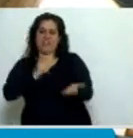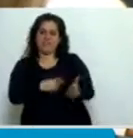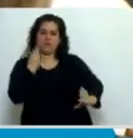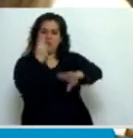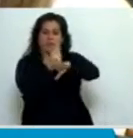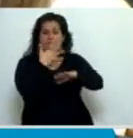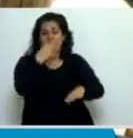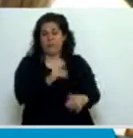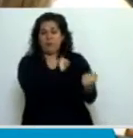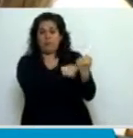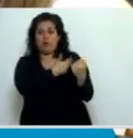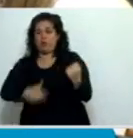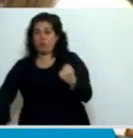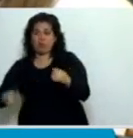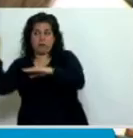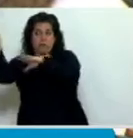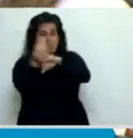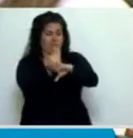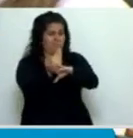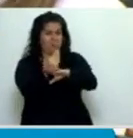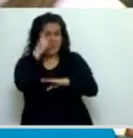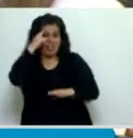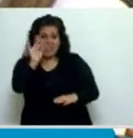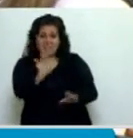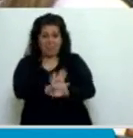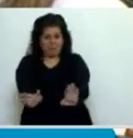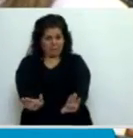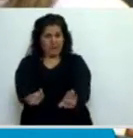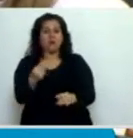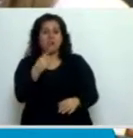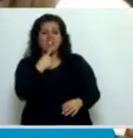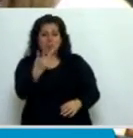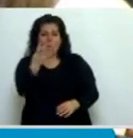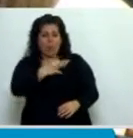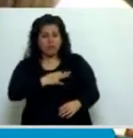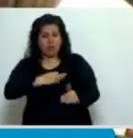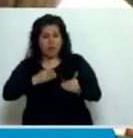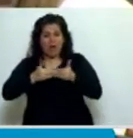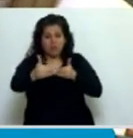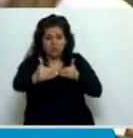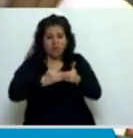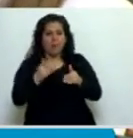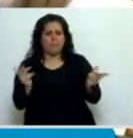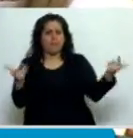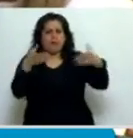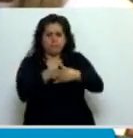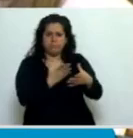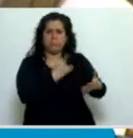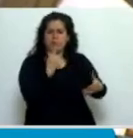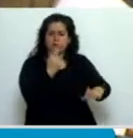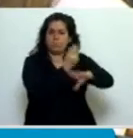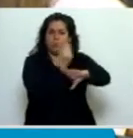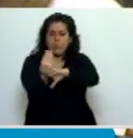al Poder Ejecutivo el 10 de diciembre. Pretender extender por 4 años esa delegación, esa